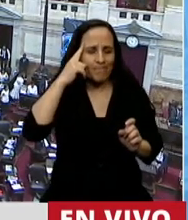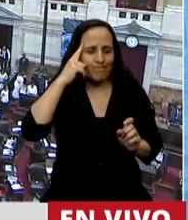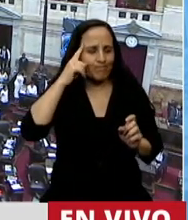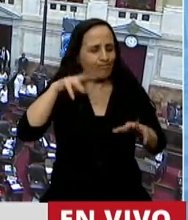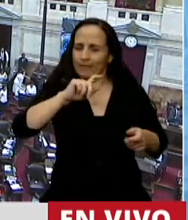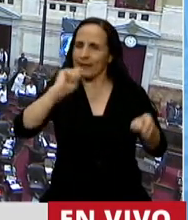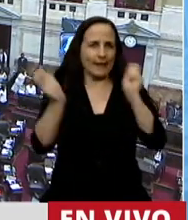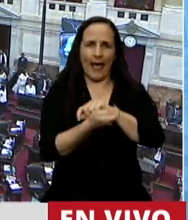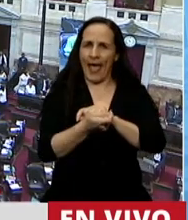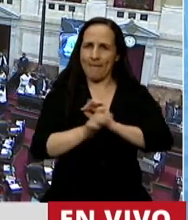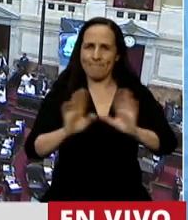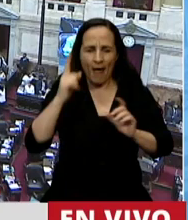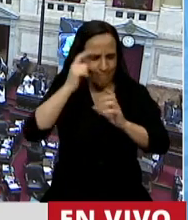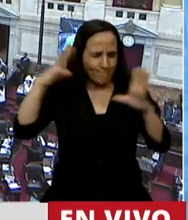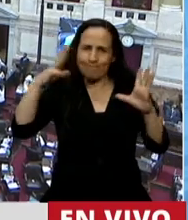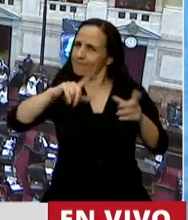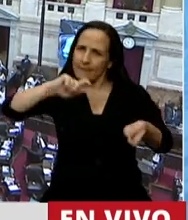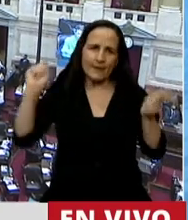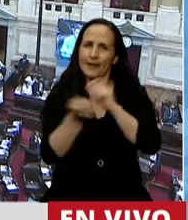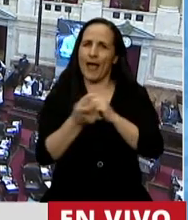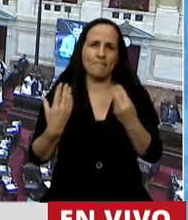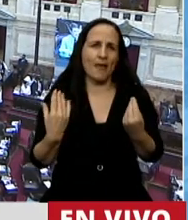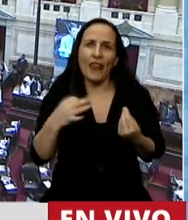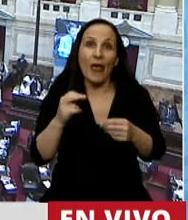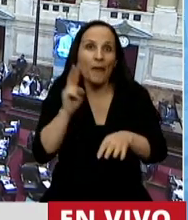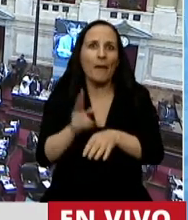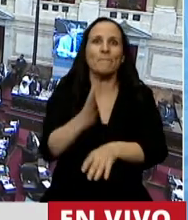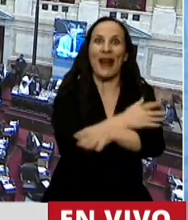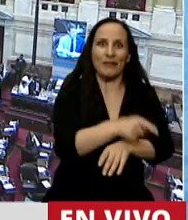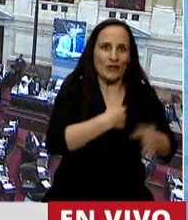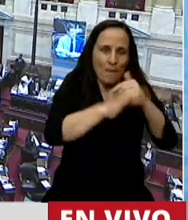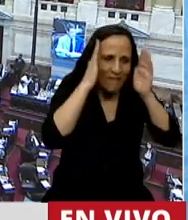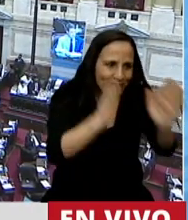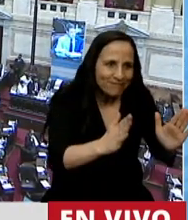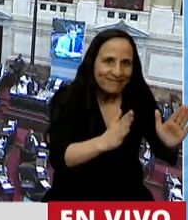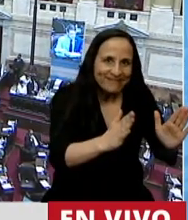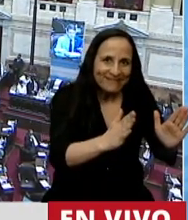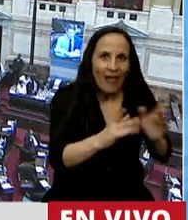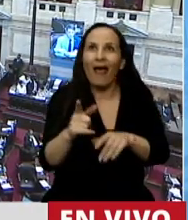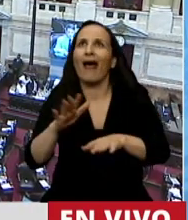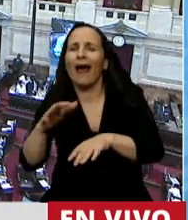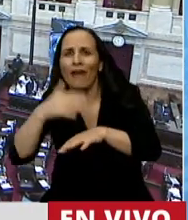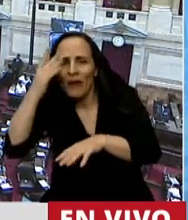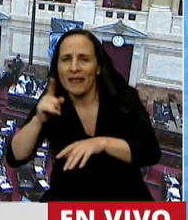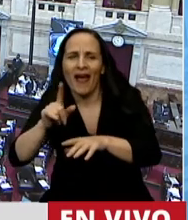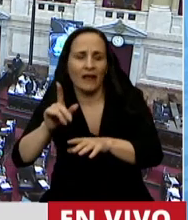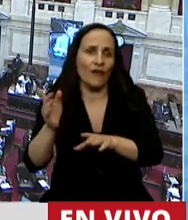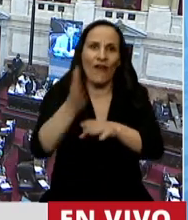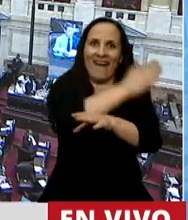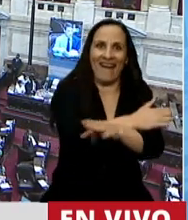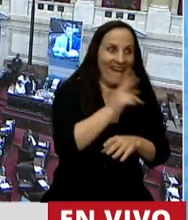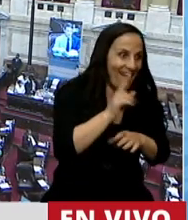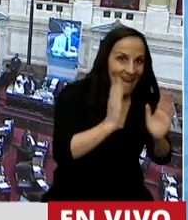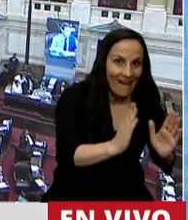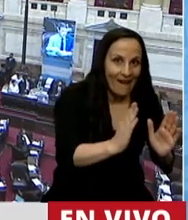y la Argentina tiene que empezar a trabajar mucho más en la prevención. Y en este caso de la prevención de los embarazos